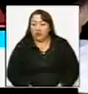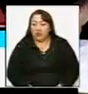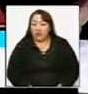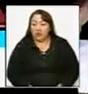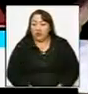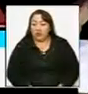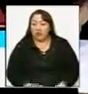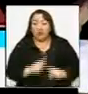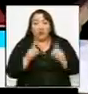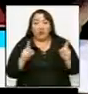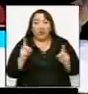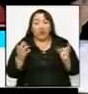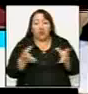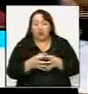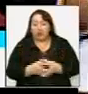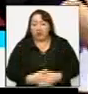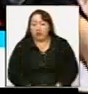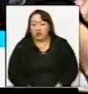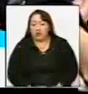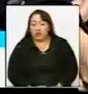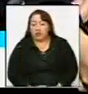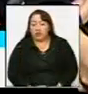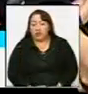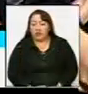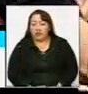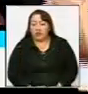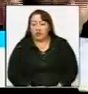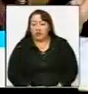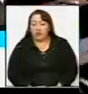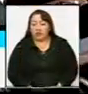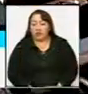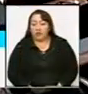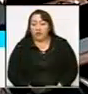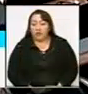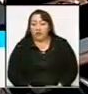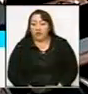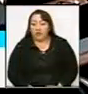única. Gracias, congresista Velázquez. Congresista Velázquez.